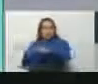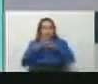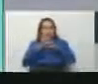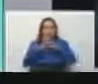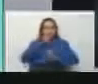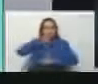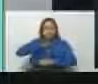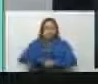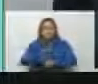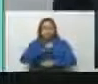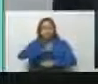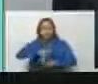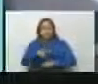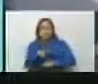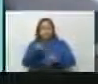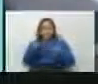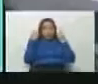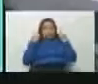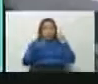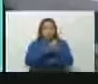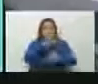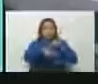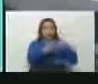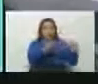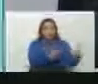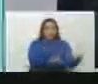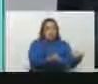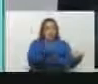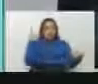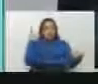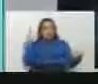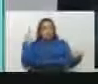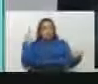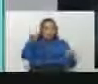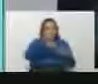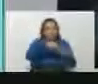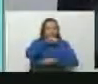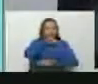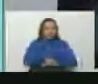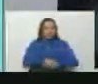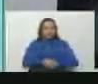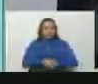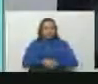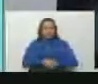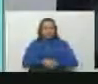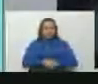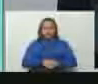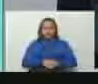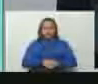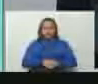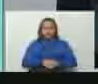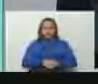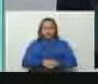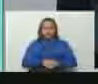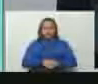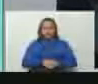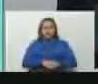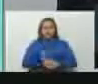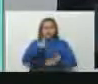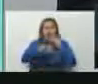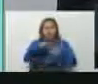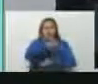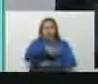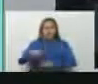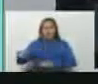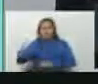proceso contemporáneo sin hablar del pasado. Y puso a correr a tirios y troyanos para repensar la historia.